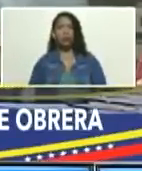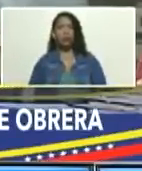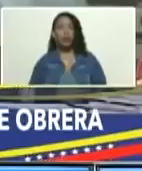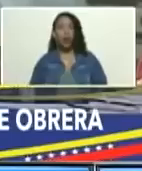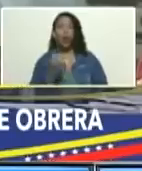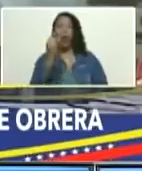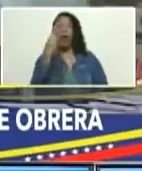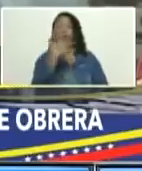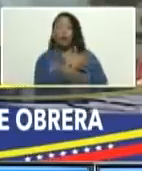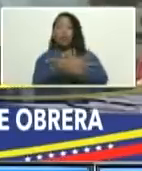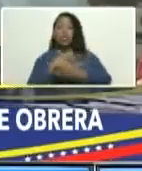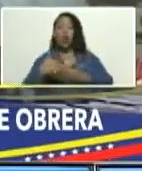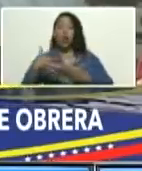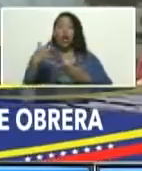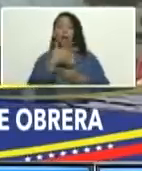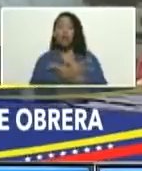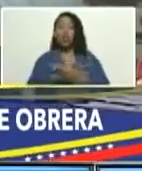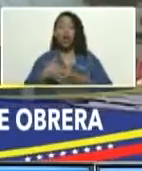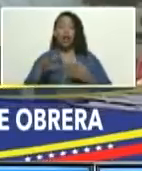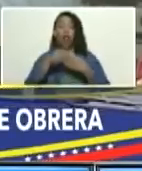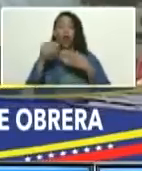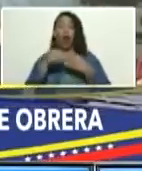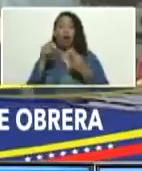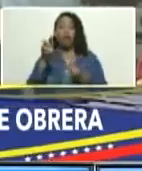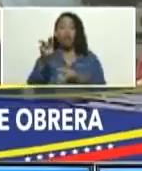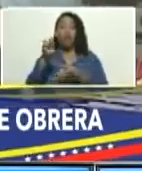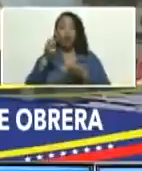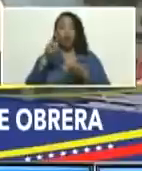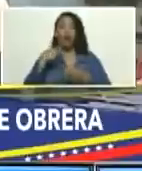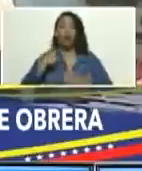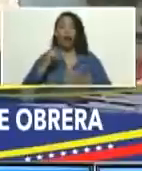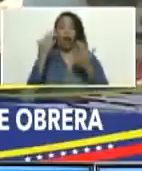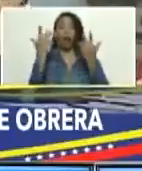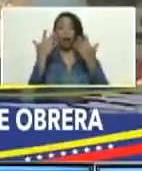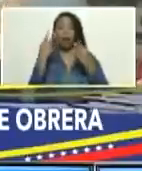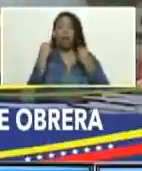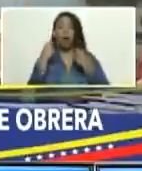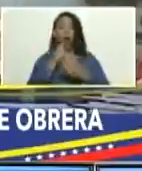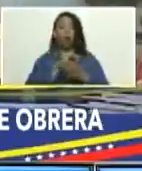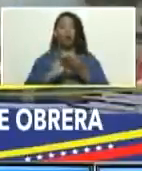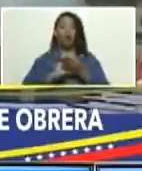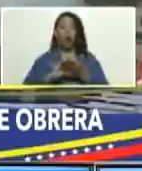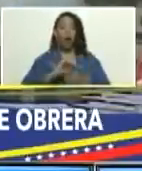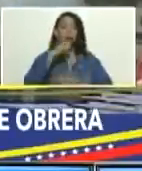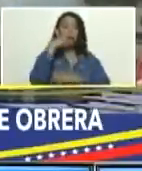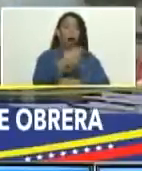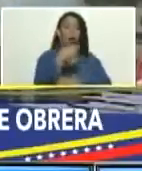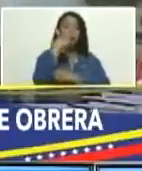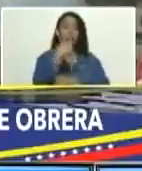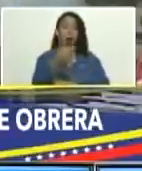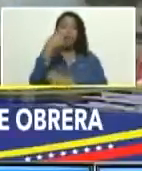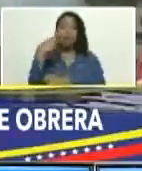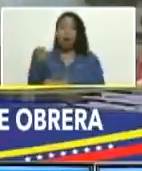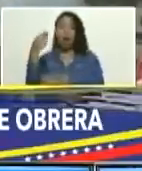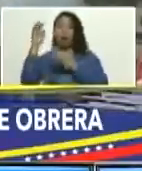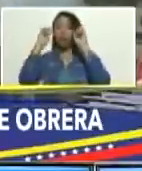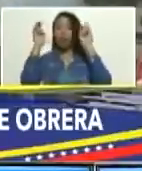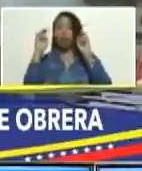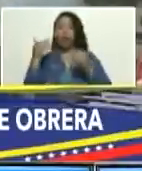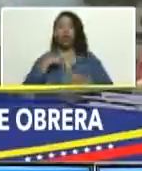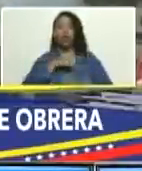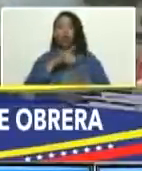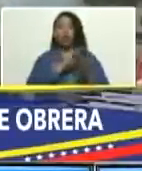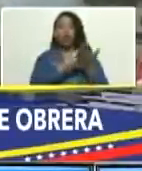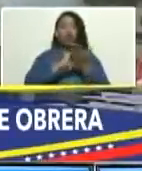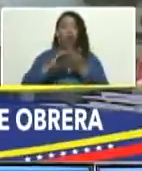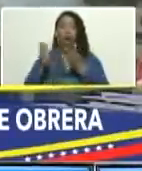¿Cuántos millones y millones de dólares nos correspondería tener en la mano para resolver a rialazo los temas que estamos resolviendo